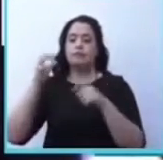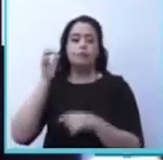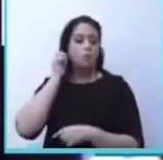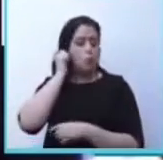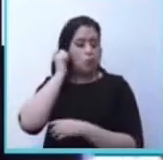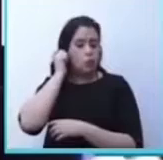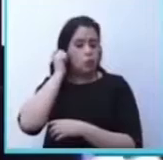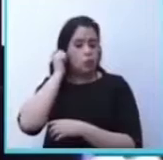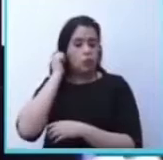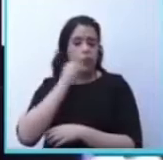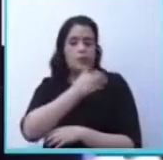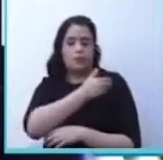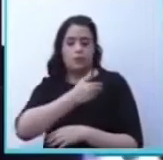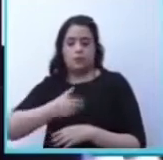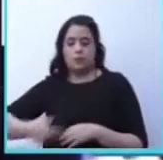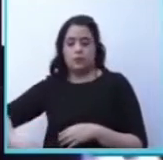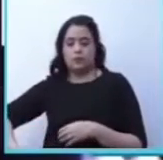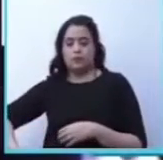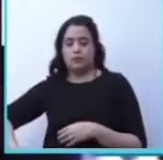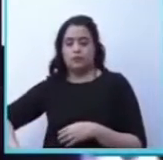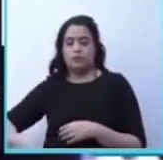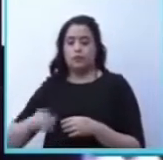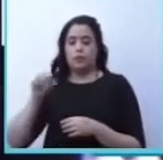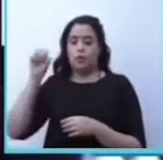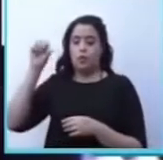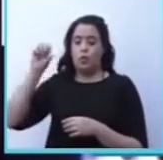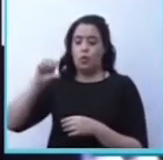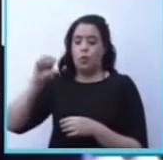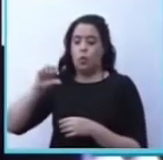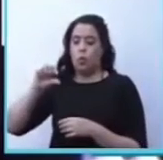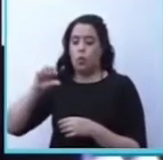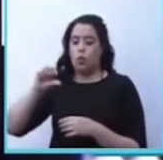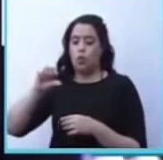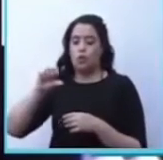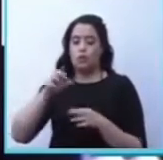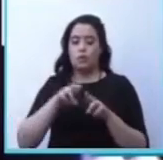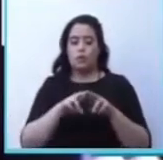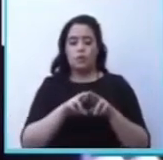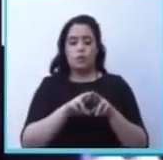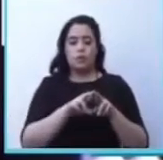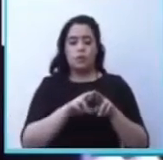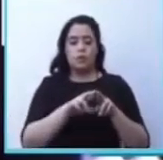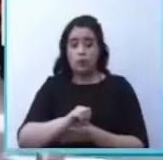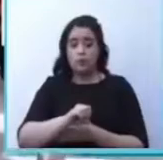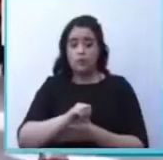Estamos rompiendo cadenas y estamos rompiendo tradiciones.